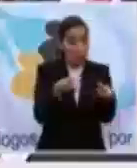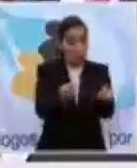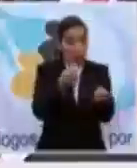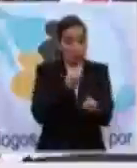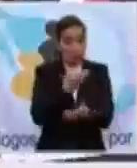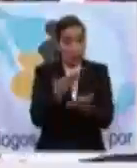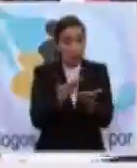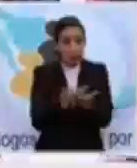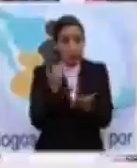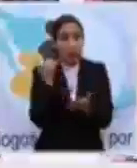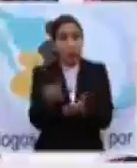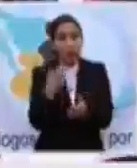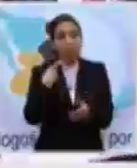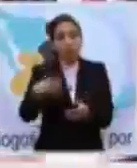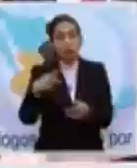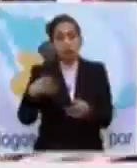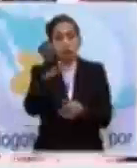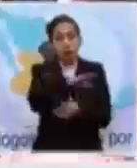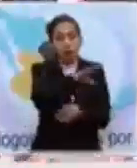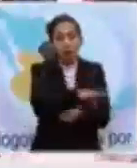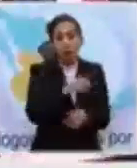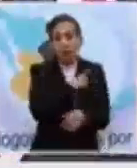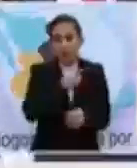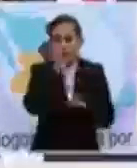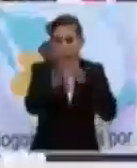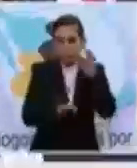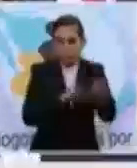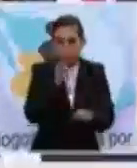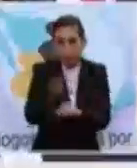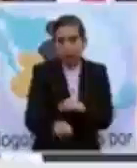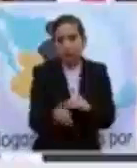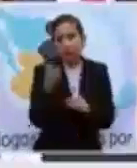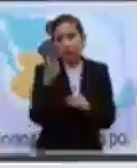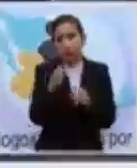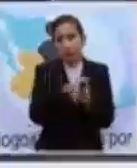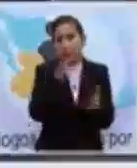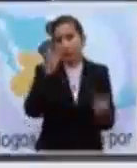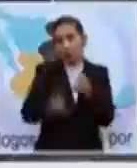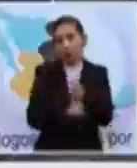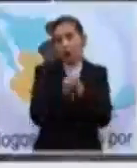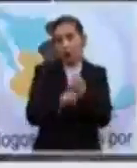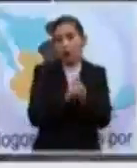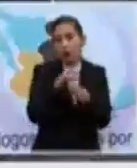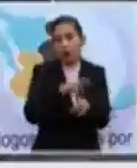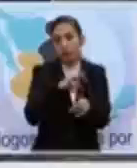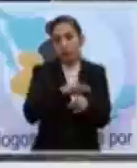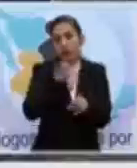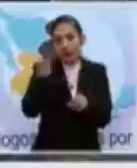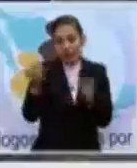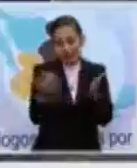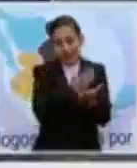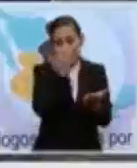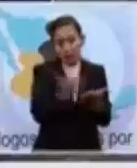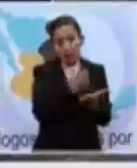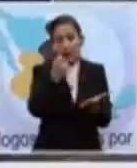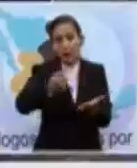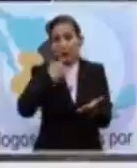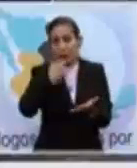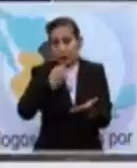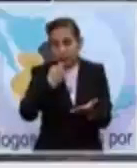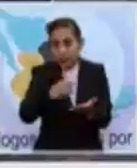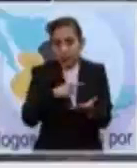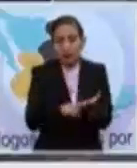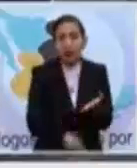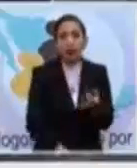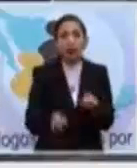de servicio y la atención que debe cubrir. Ahí está incluyendo parte de los problemas clínicos, pero también el catálogo de medicamentos, un